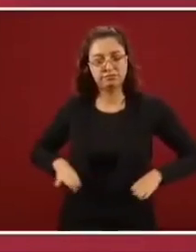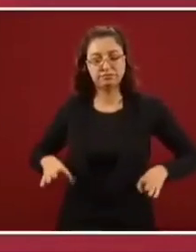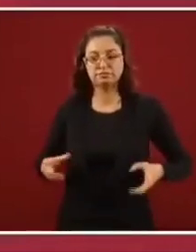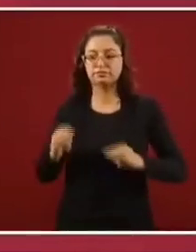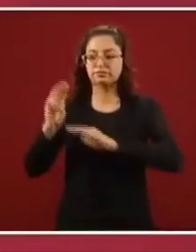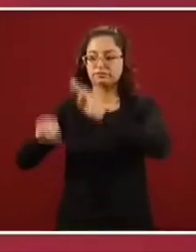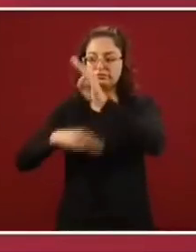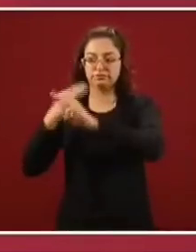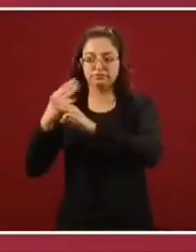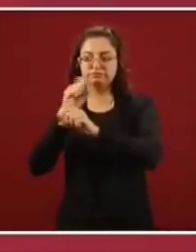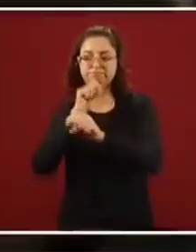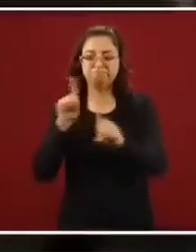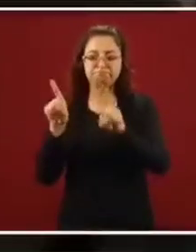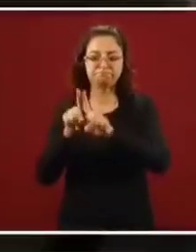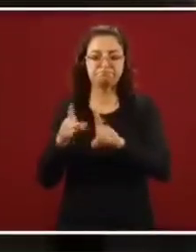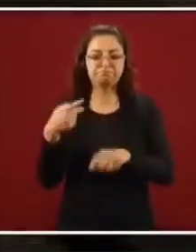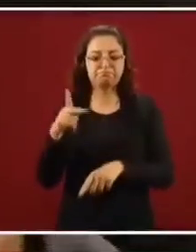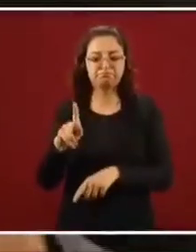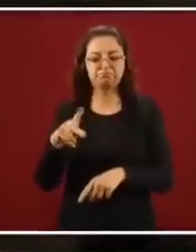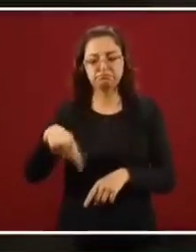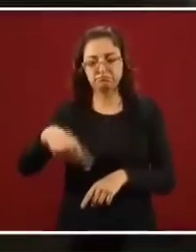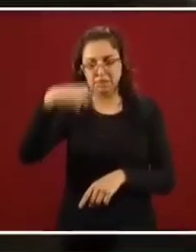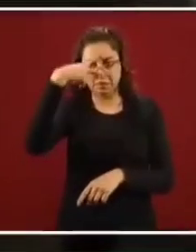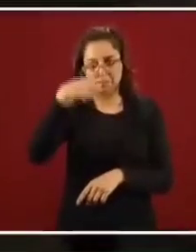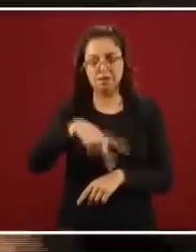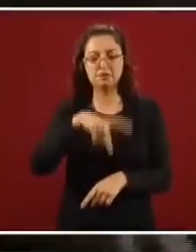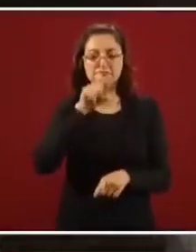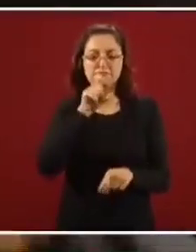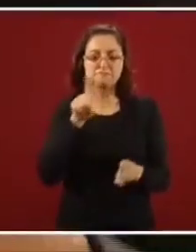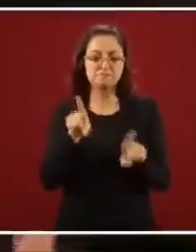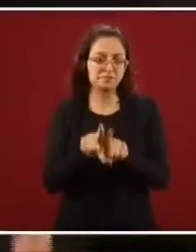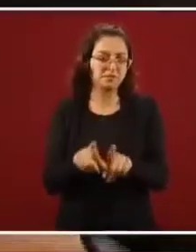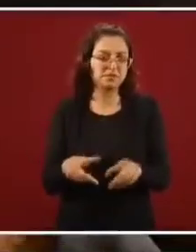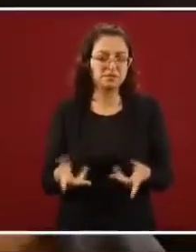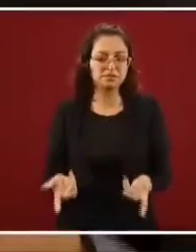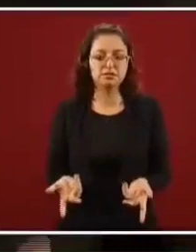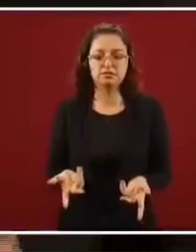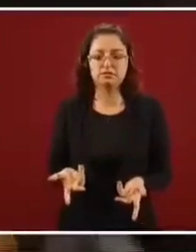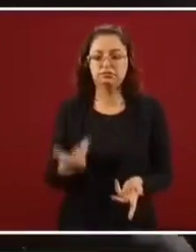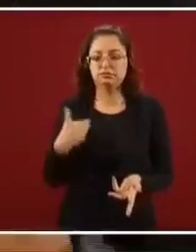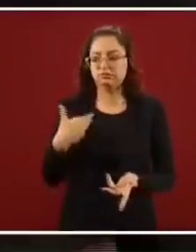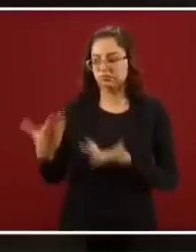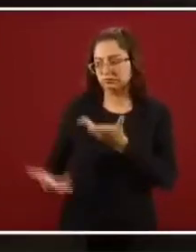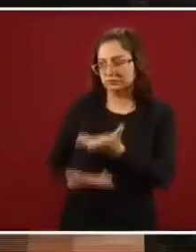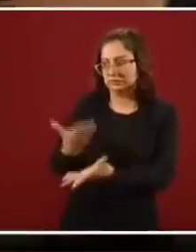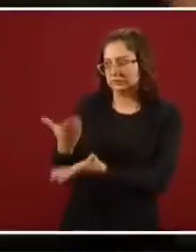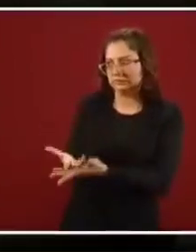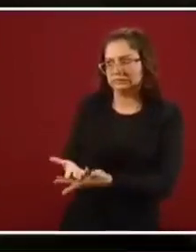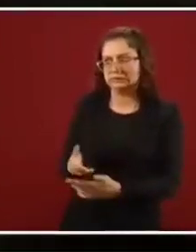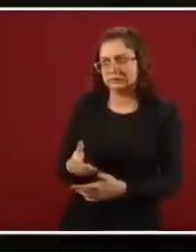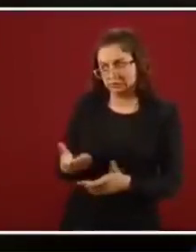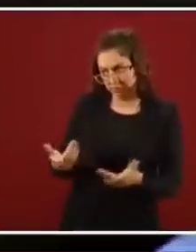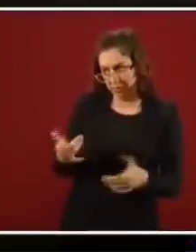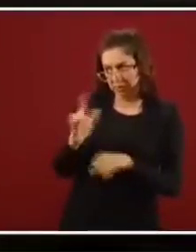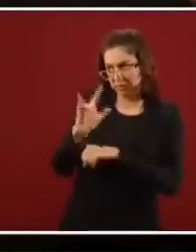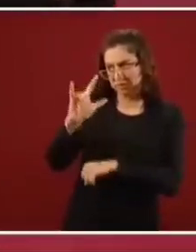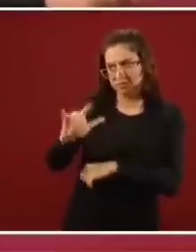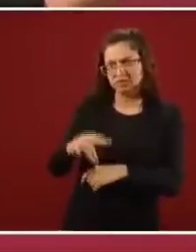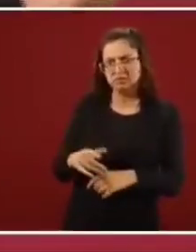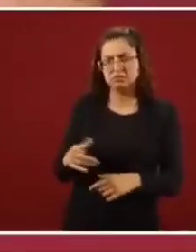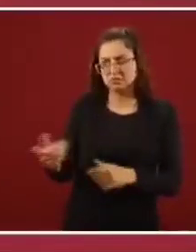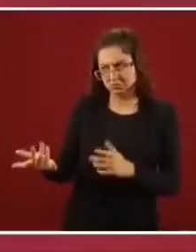también del mundo, pero hablo por los empresarios de México que conozco, que cuando le planteé al mundo me dijo, sí, pero